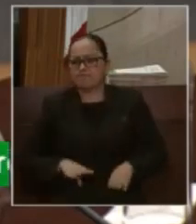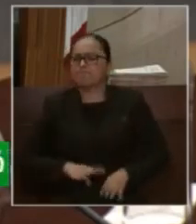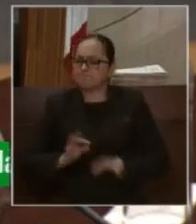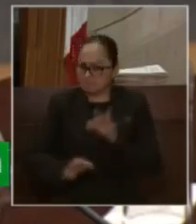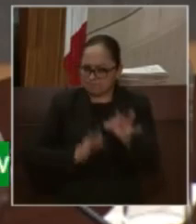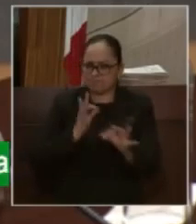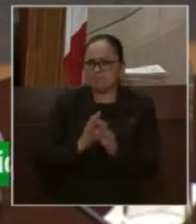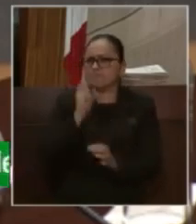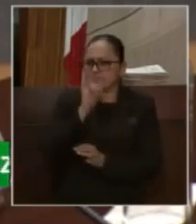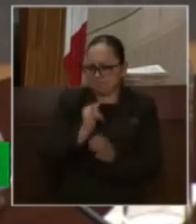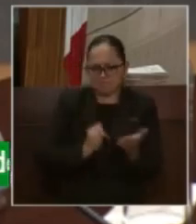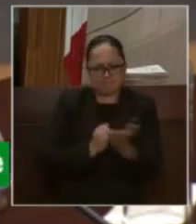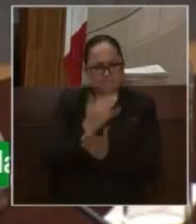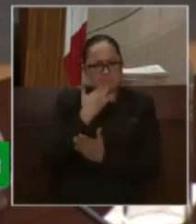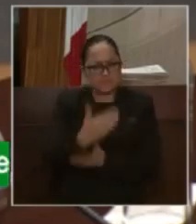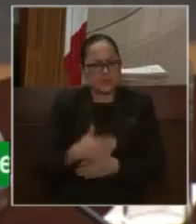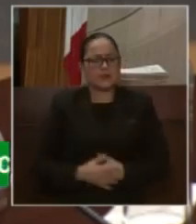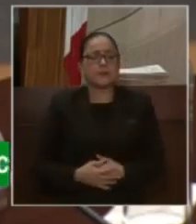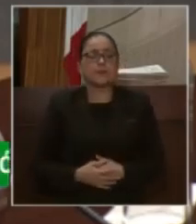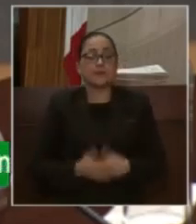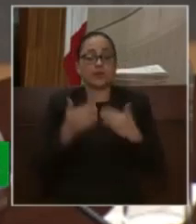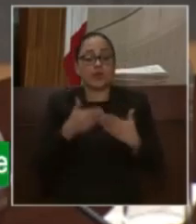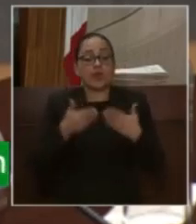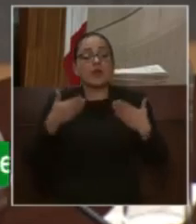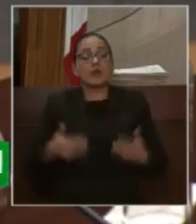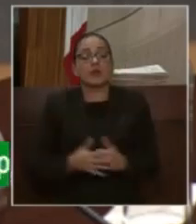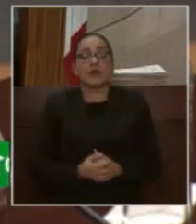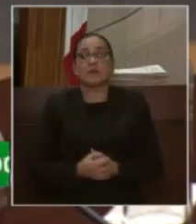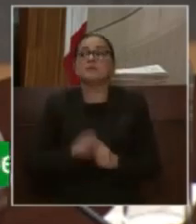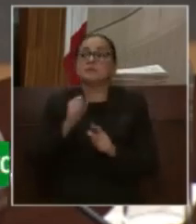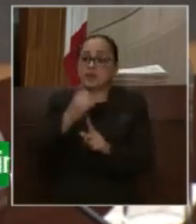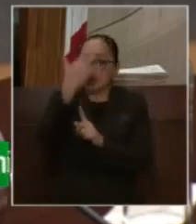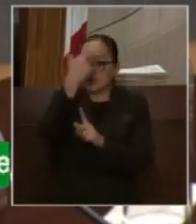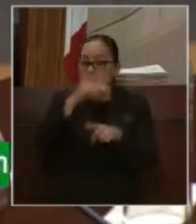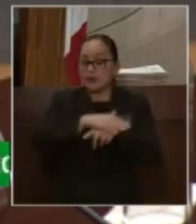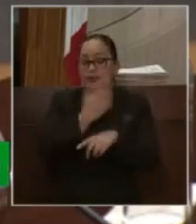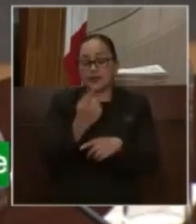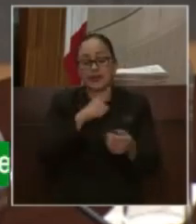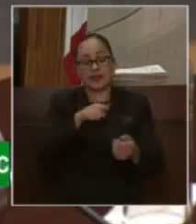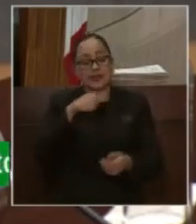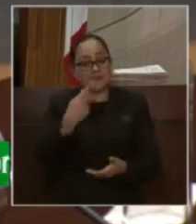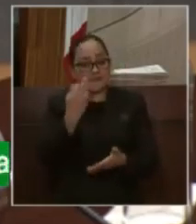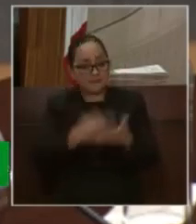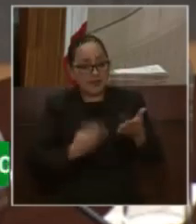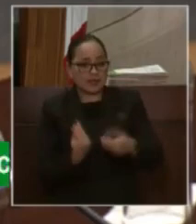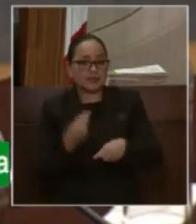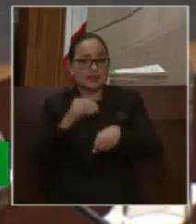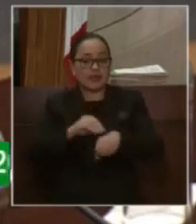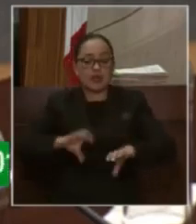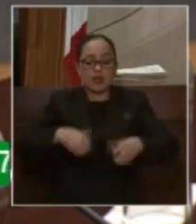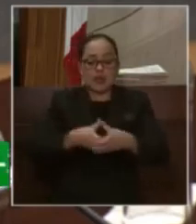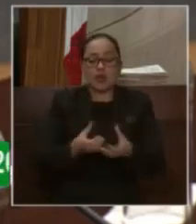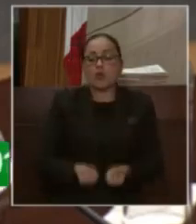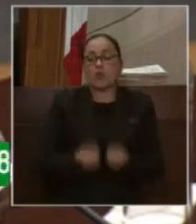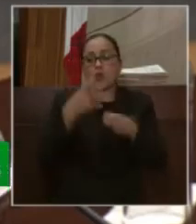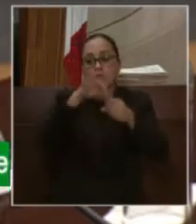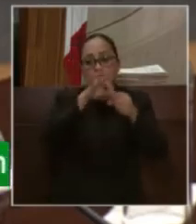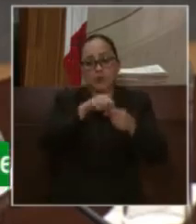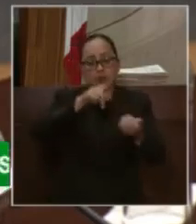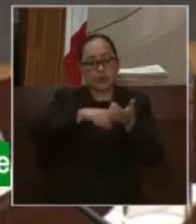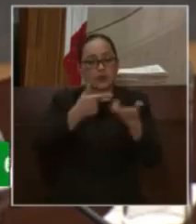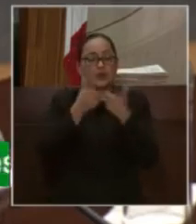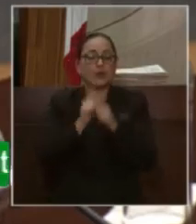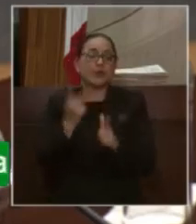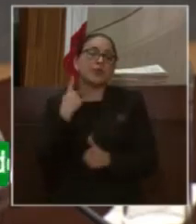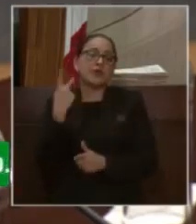y proporcional en estricto sentido. Se estima fundado lo alegado en cuanto a la indebida omisión de considerar la votación obtenida por el Partido Encuentro